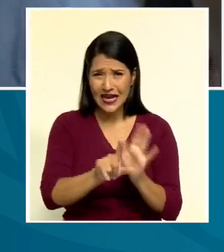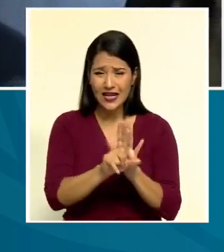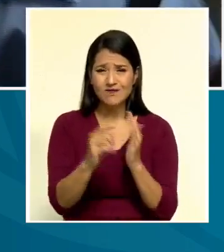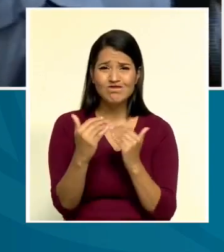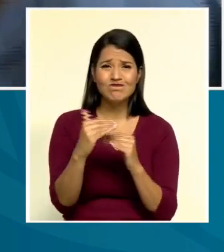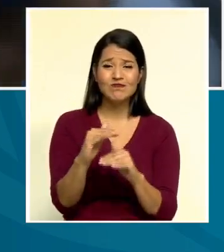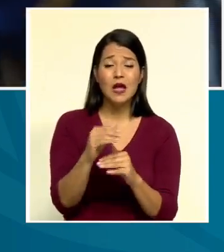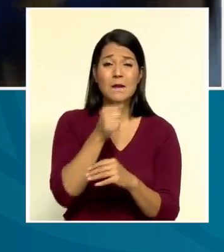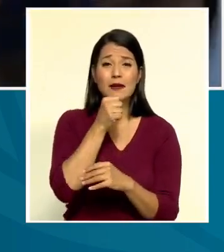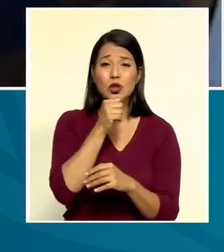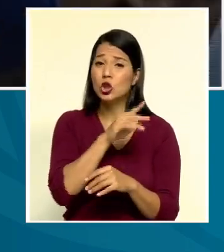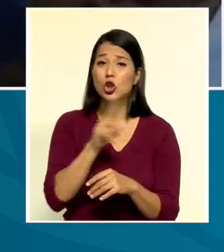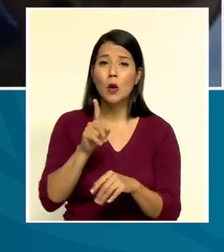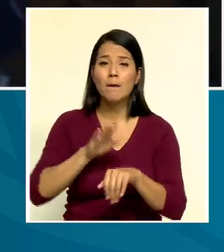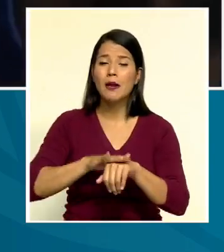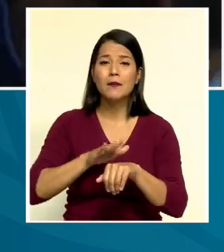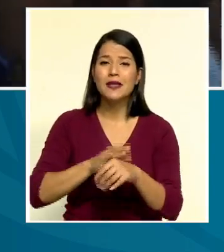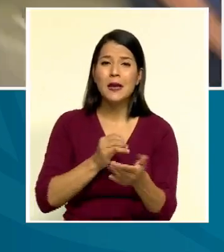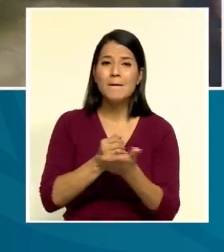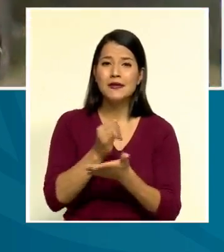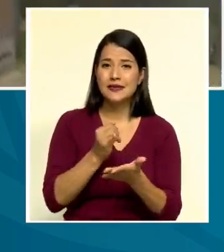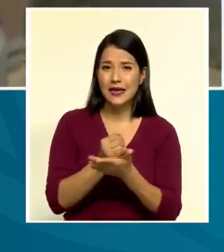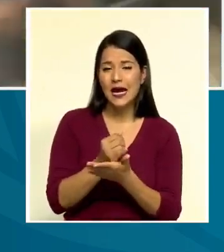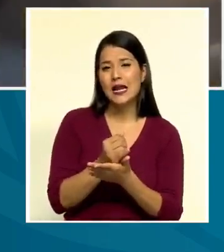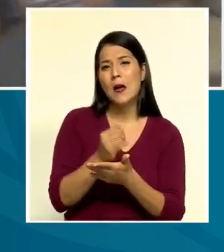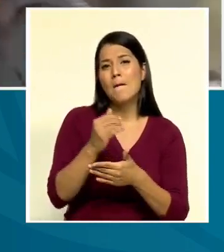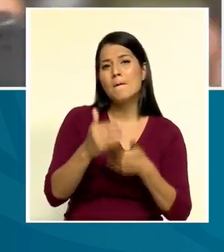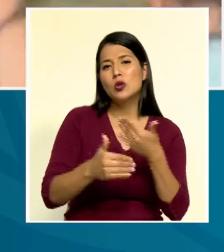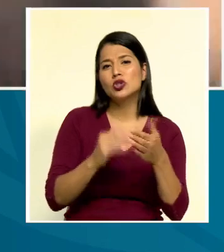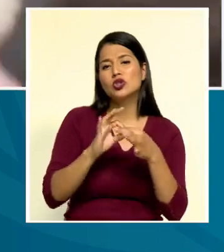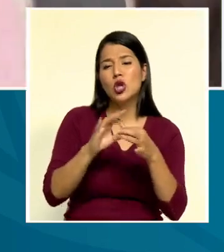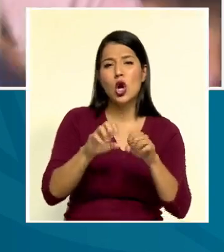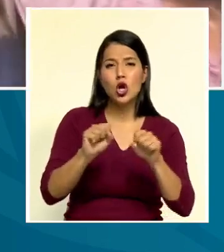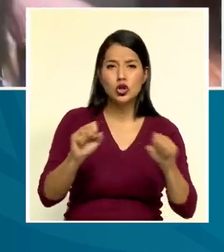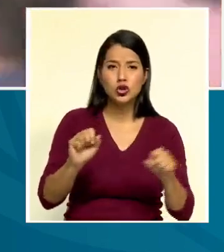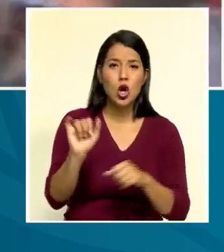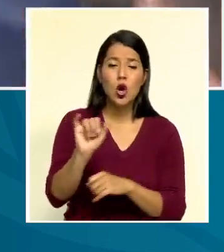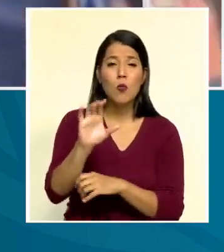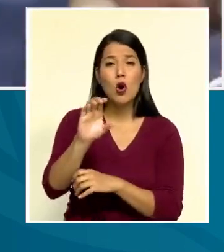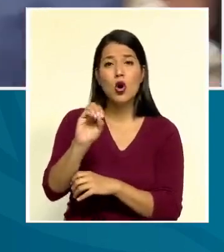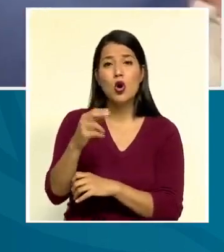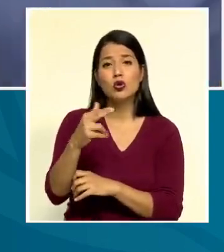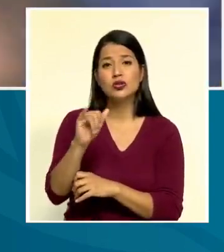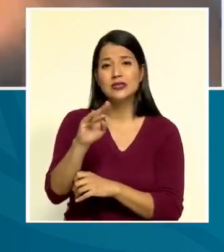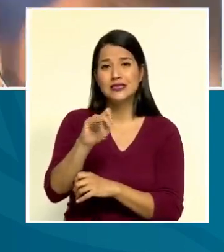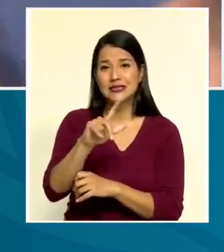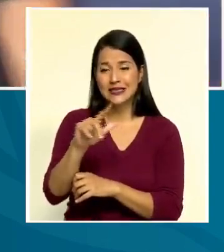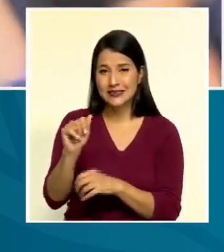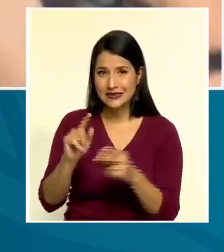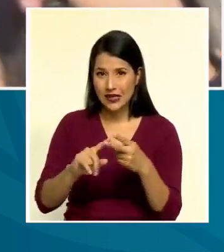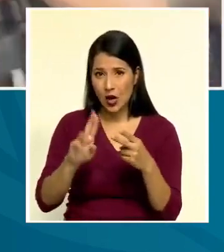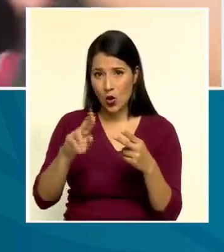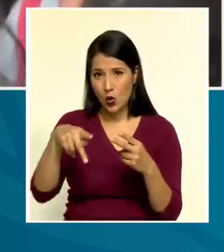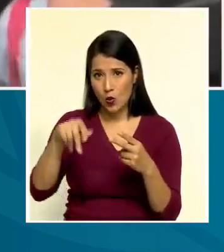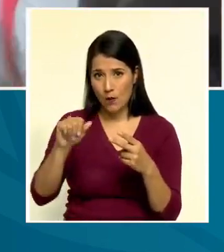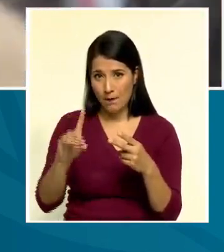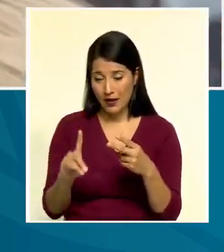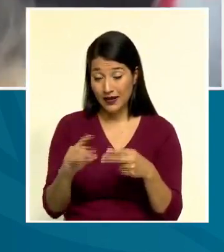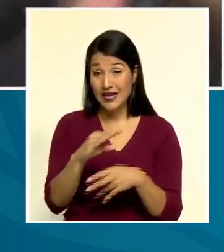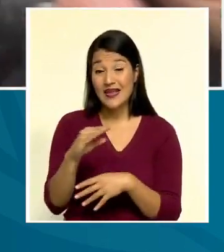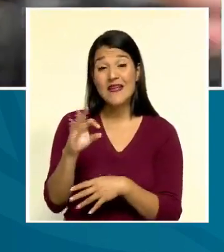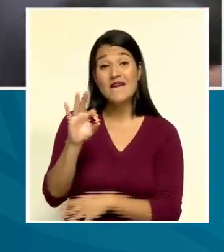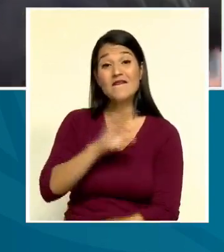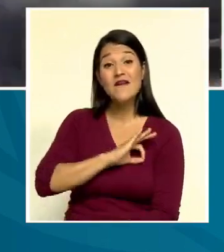permite investigar casos como ya lo fue Cochinilla a UPAT. En el caso de Fabricio Alvarado, jefe de fracción de Nueva República,